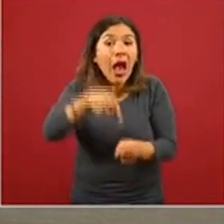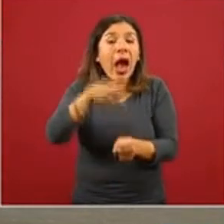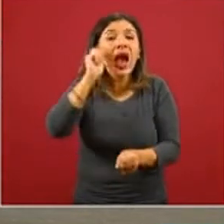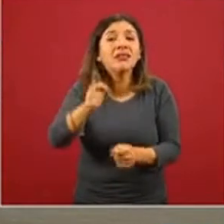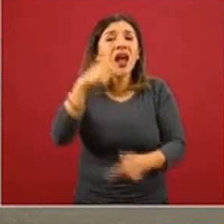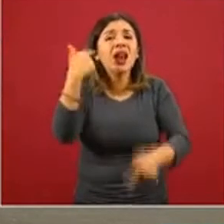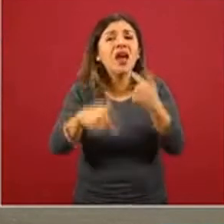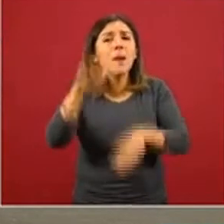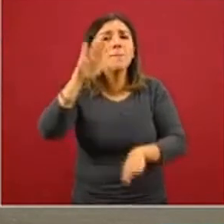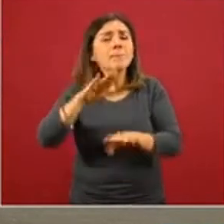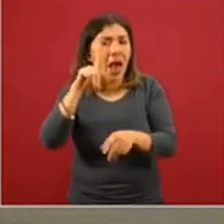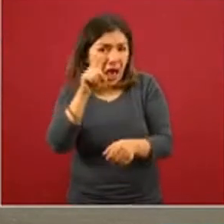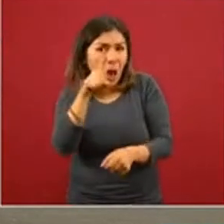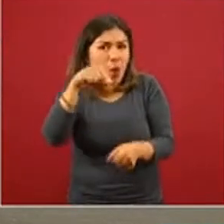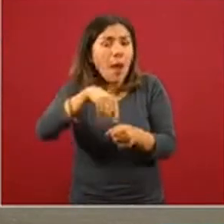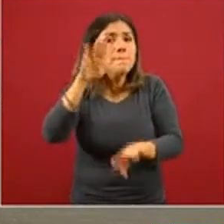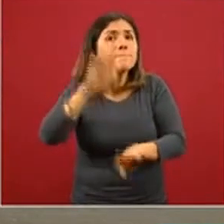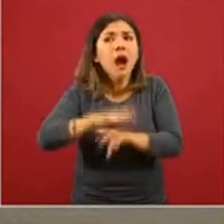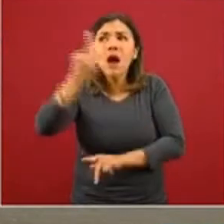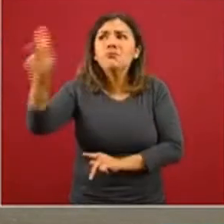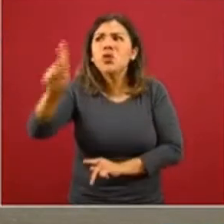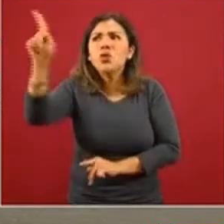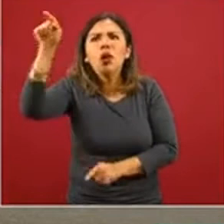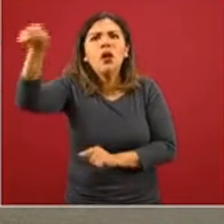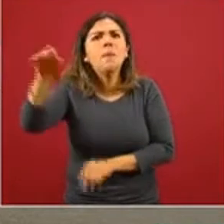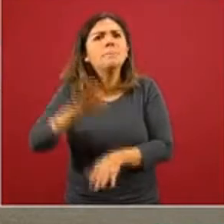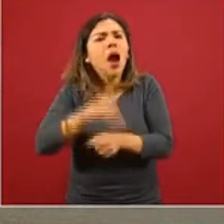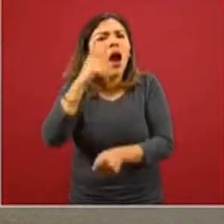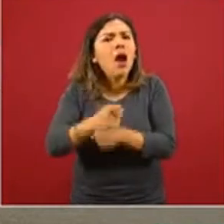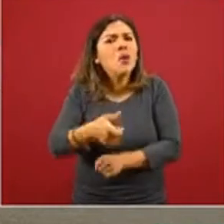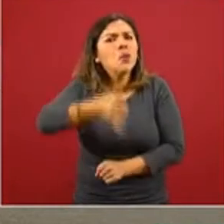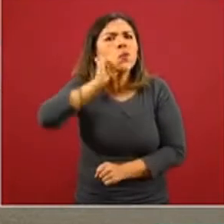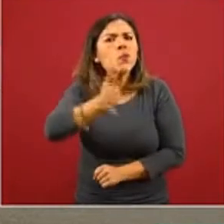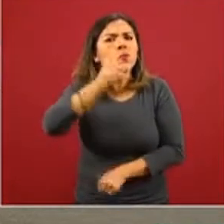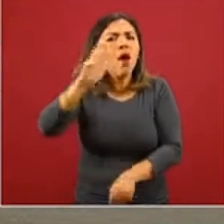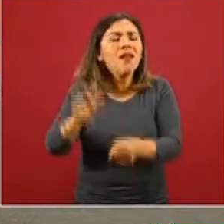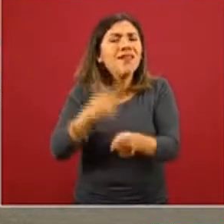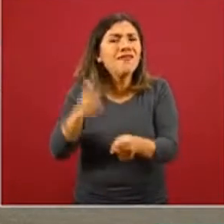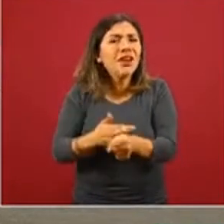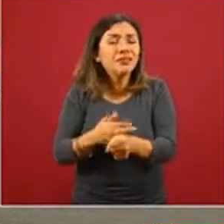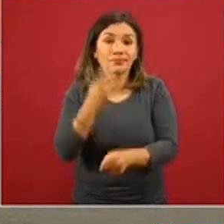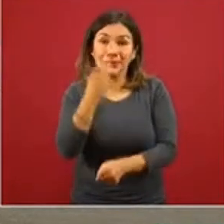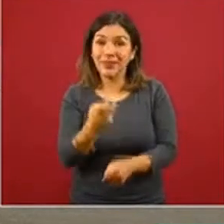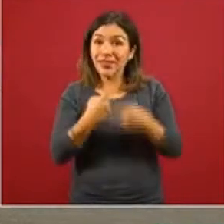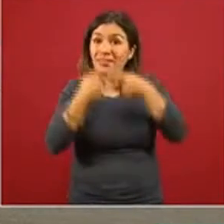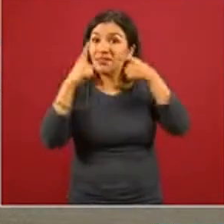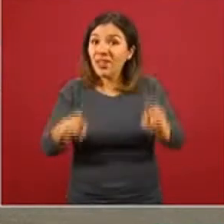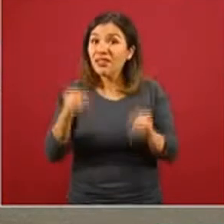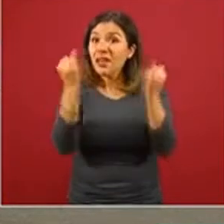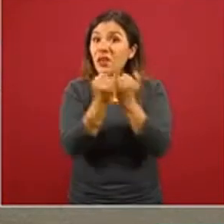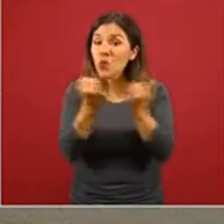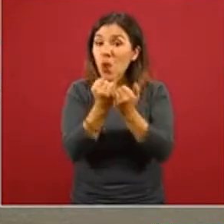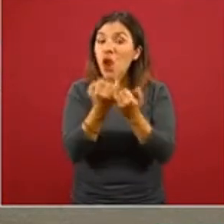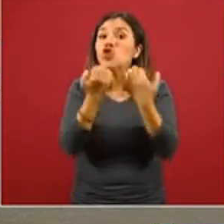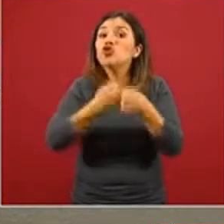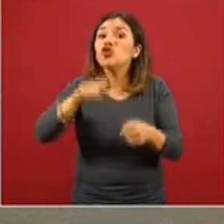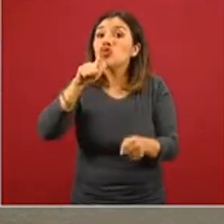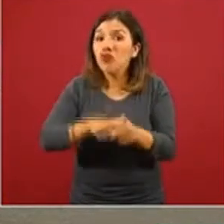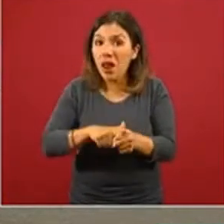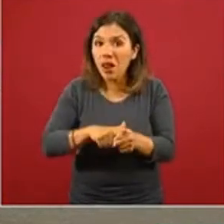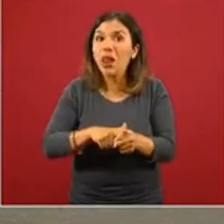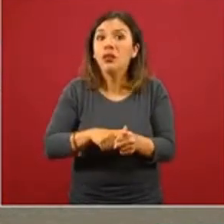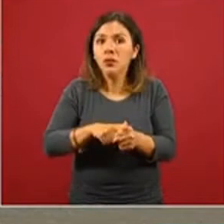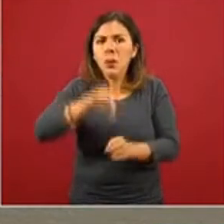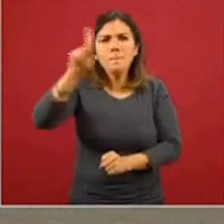el líquido principal en algunas poblaciones. Y hay una gran diferencia también social,